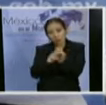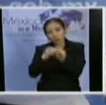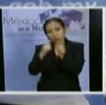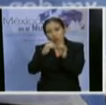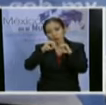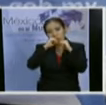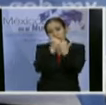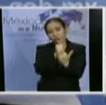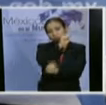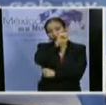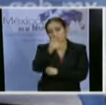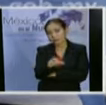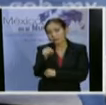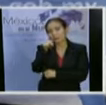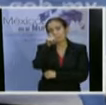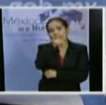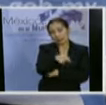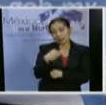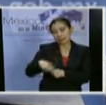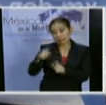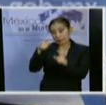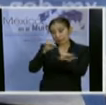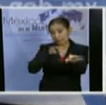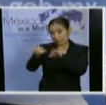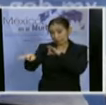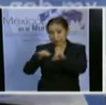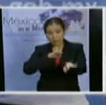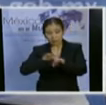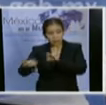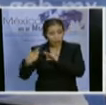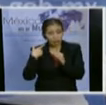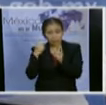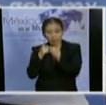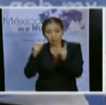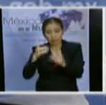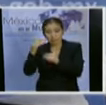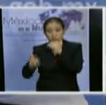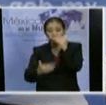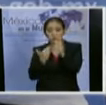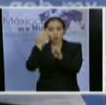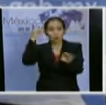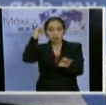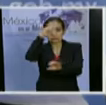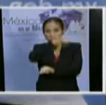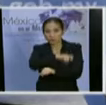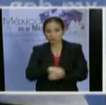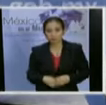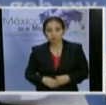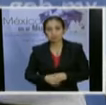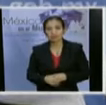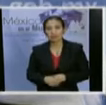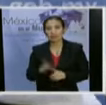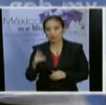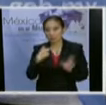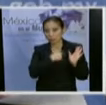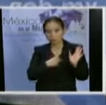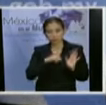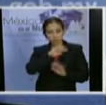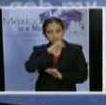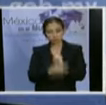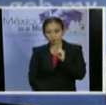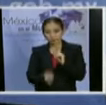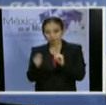las organizaciones de la sociedad civil en esta tarea del desarrollo, que es muy compleja. Y prometo que